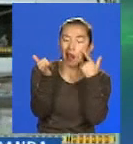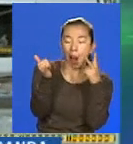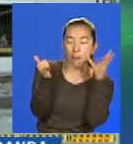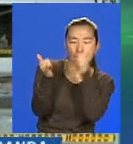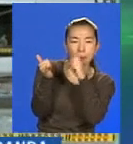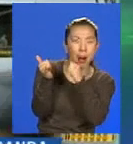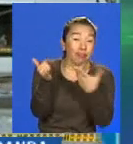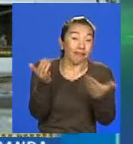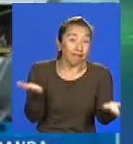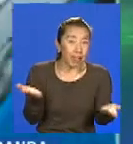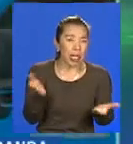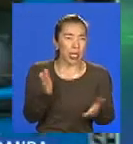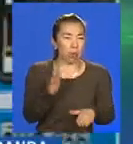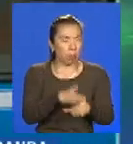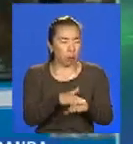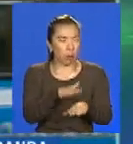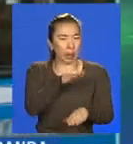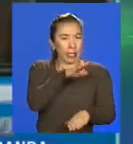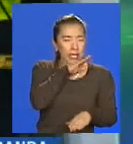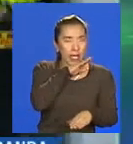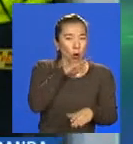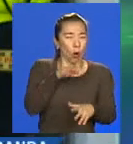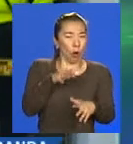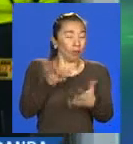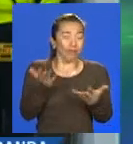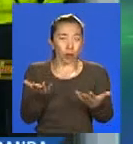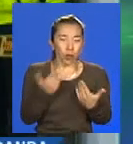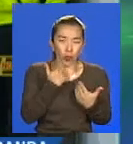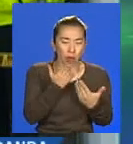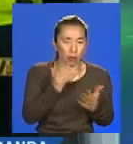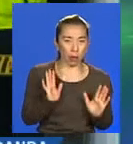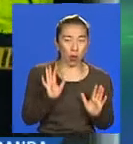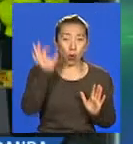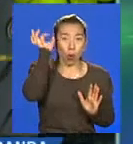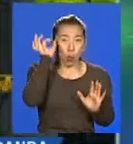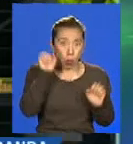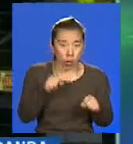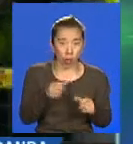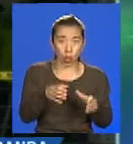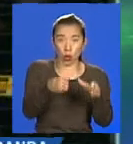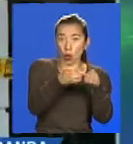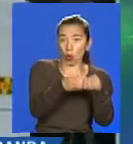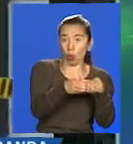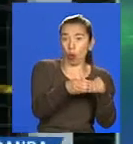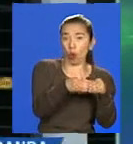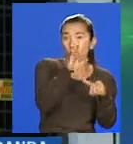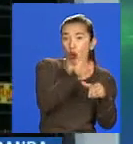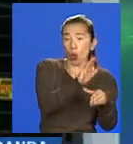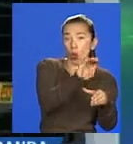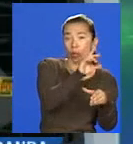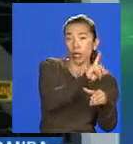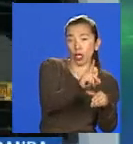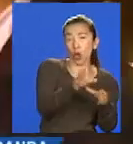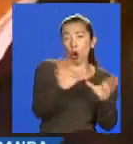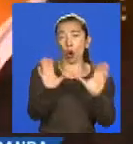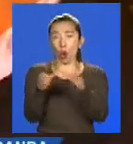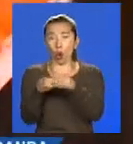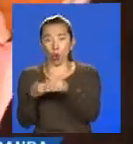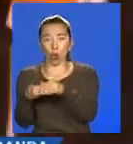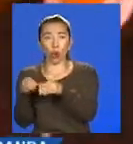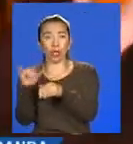poder detectar de dónde puede venir este acto terrorista que, como lo he dicho, puede venir tanto o de la derecha o de la izquierda. Bueno, alcalde,